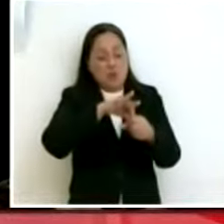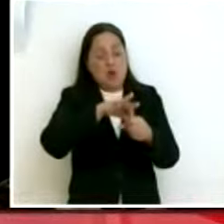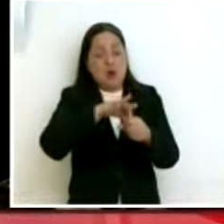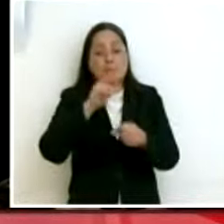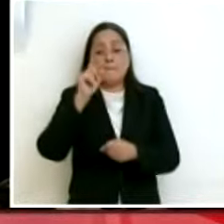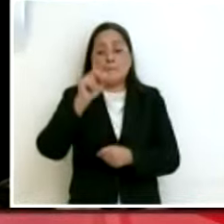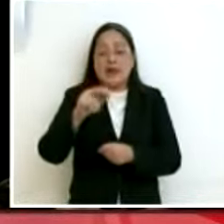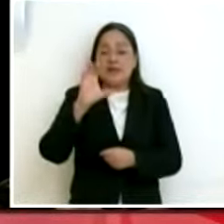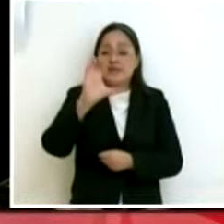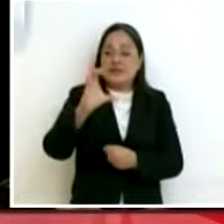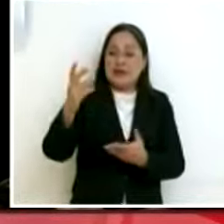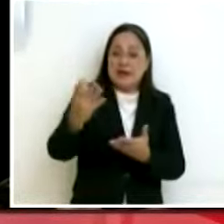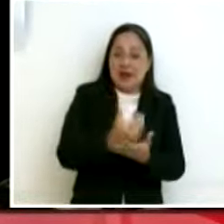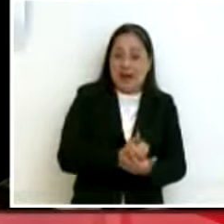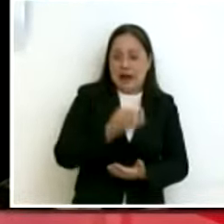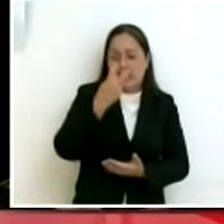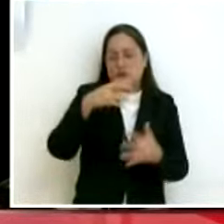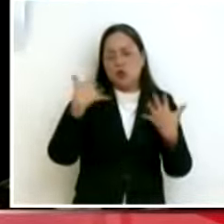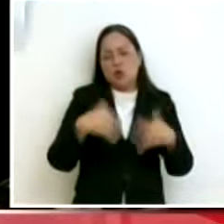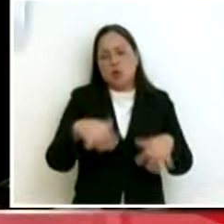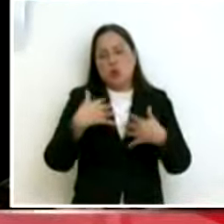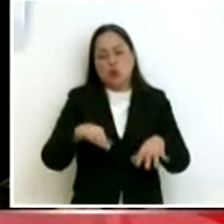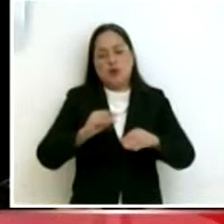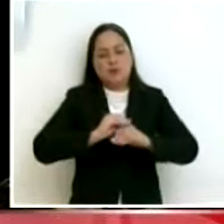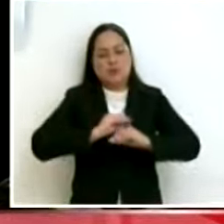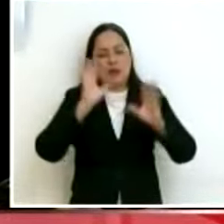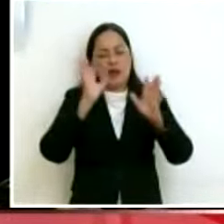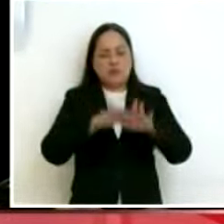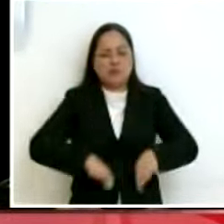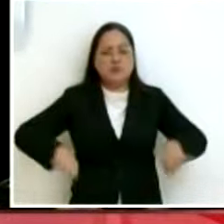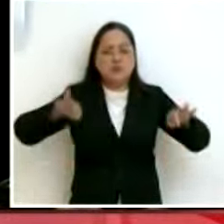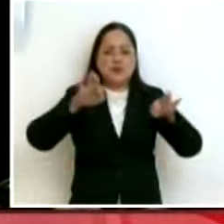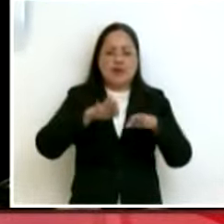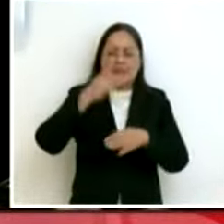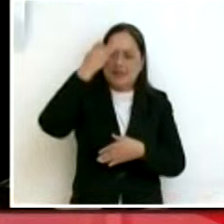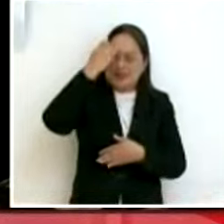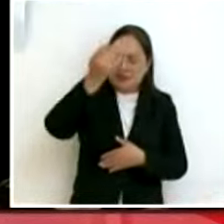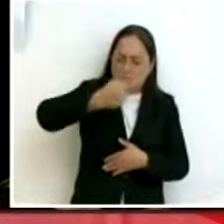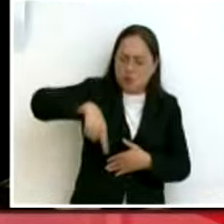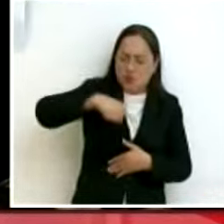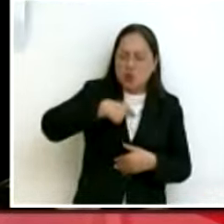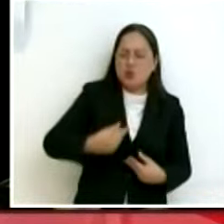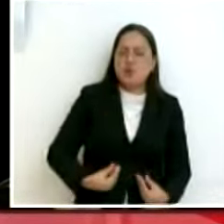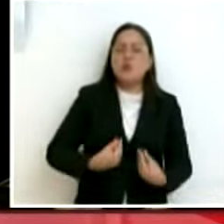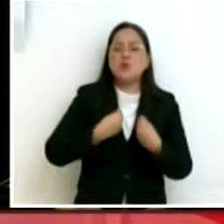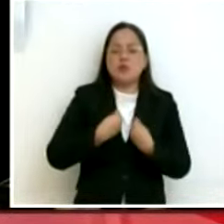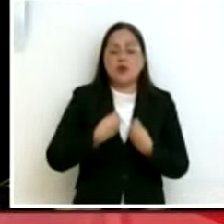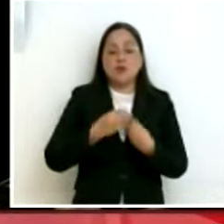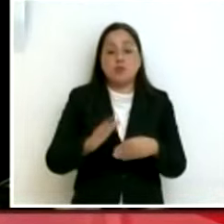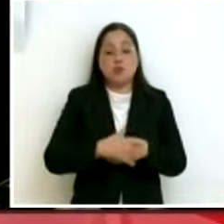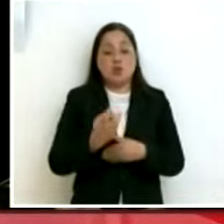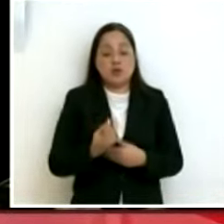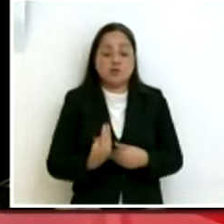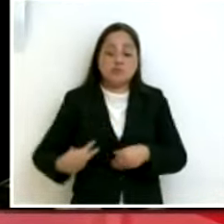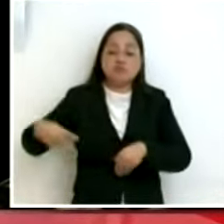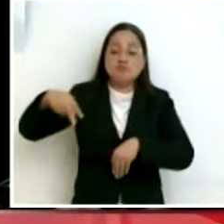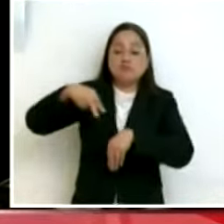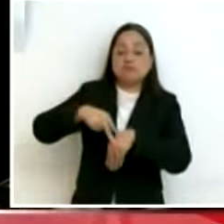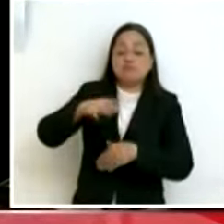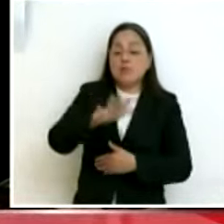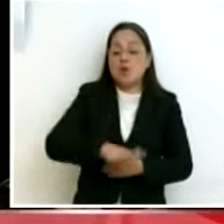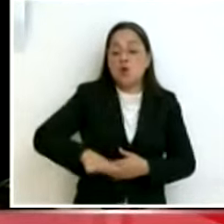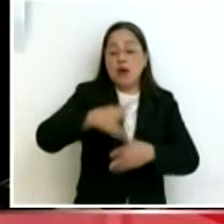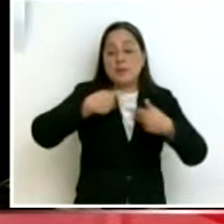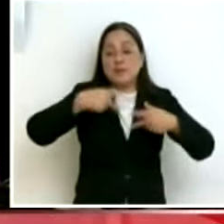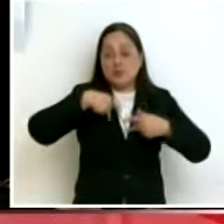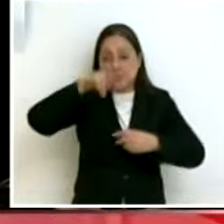este extraordinario momento que nos ha tocado vivir. Por eso es que tomo esta tribuna con un profundo agradecimiento al pueblo